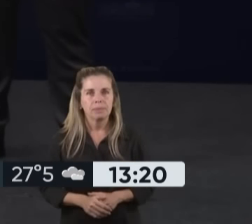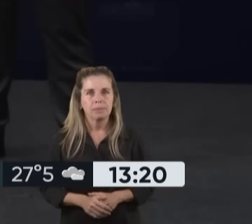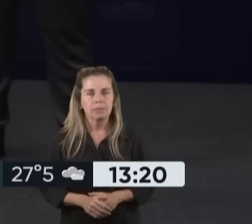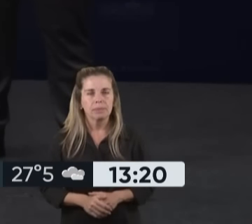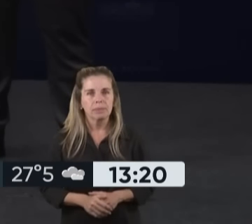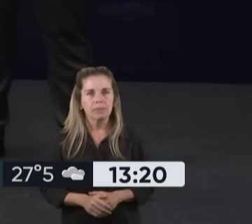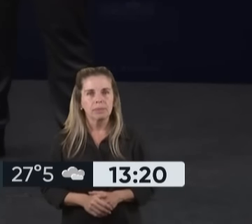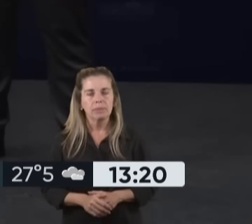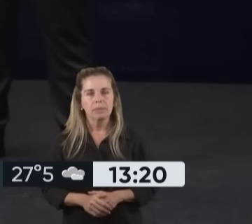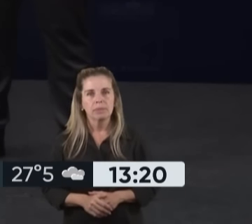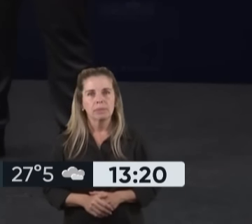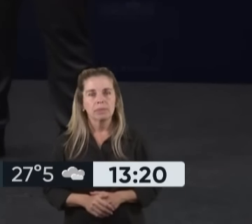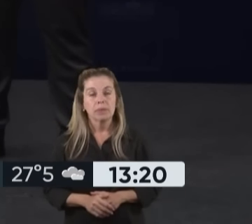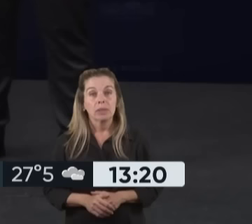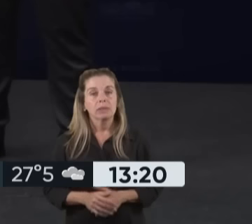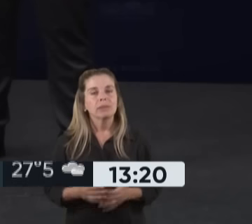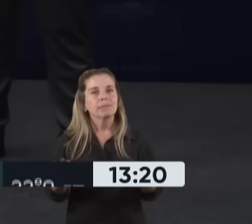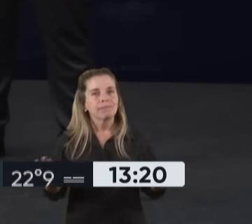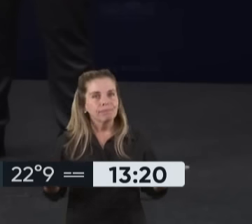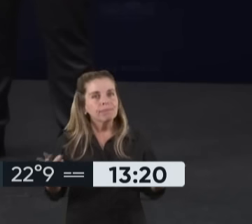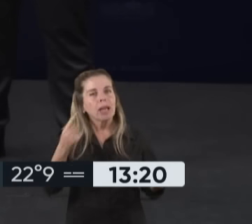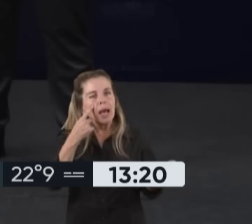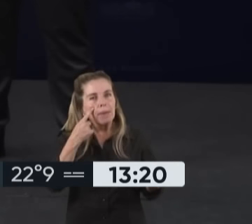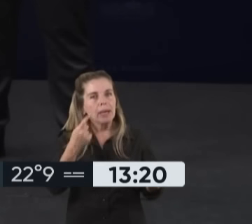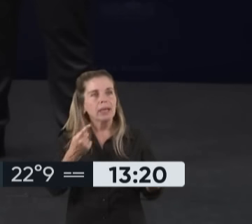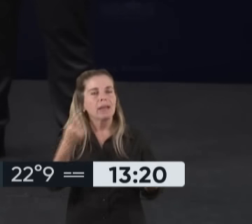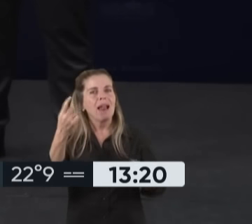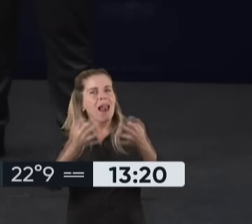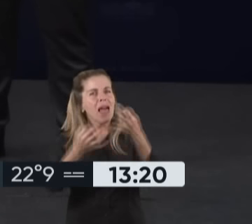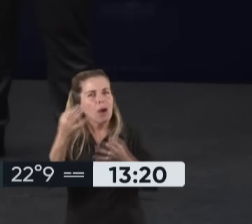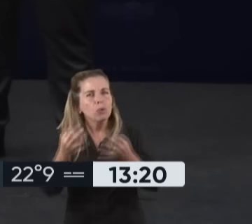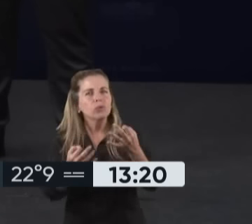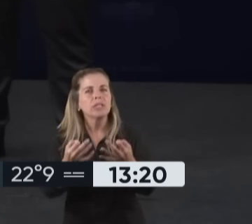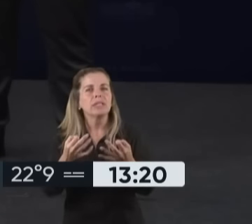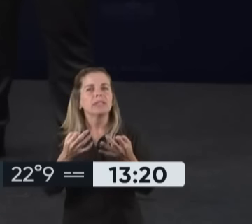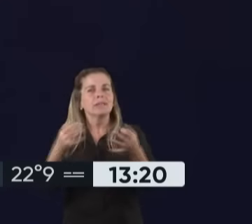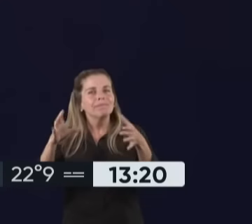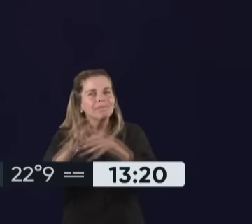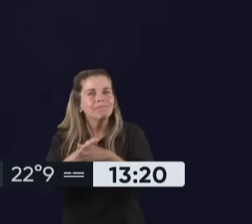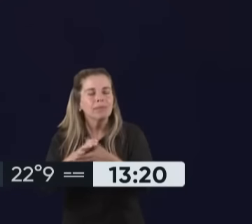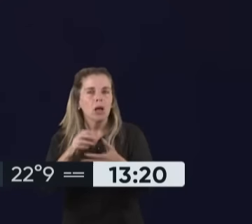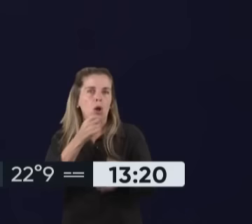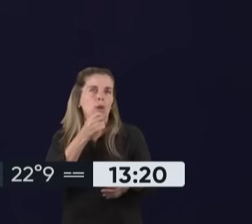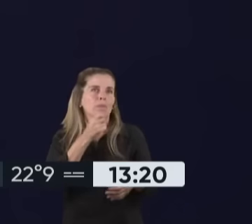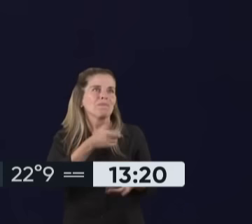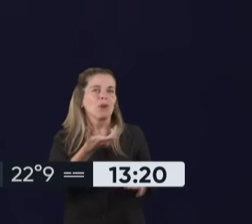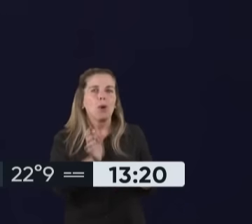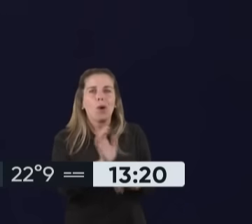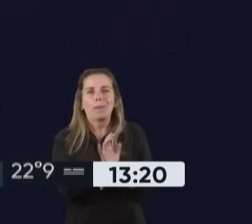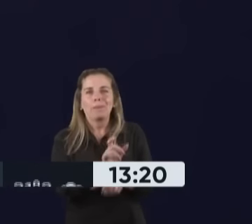de hacer que la justicia llegue a tiempo, que las condenas no las sienta la sociedad como